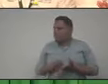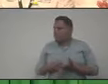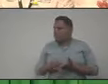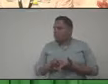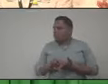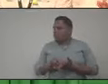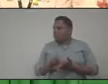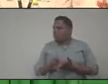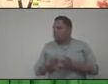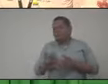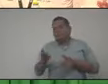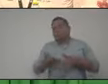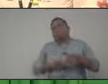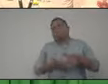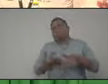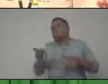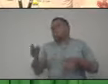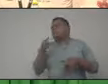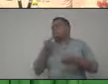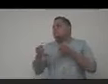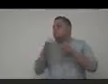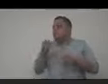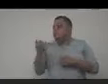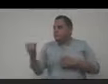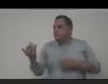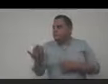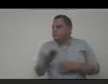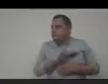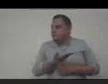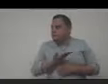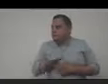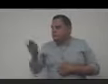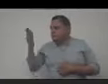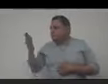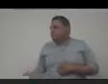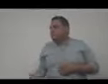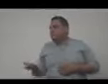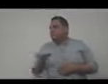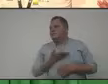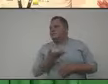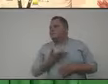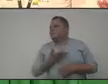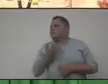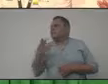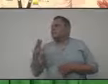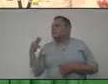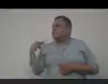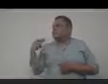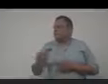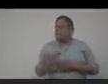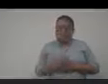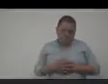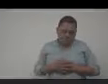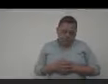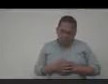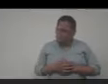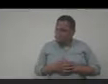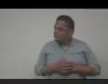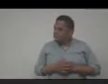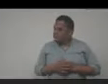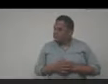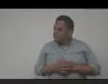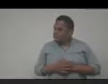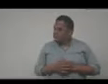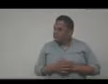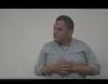Hubo amputación. Duda. Es que a mí me dijeron, entreviste a la hija, pero aquí está la mamá también. Que venga la mamá acá, porque es que uno sin la mamita, que claro. Es todo el esfuerzo. No, ah, bueno. Le botó. Y entonces,